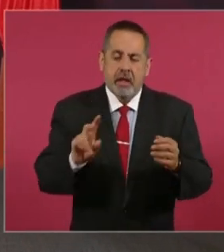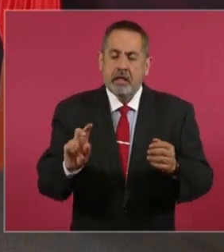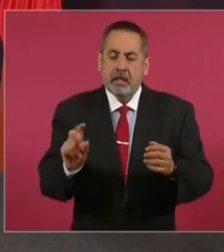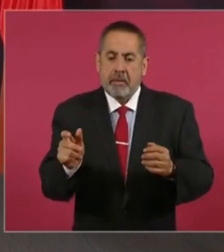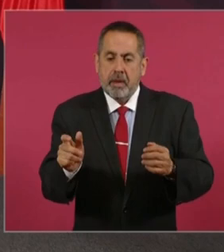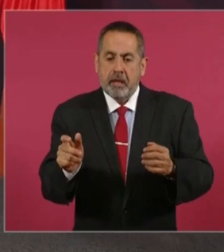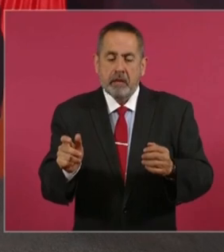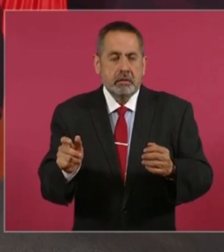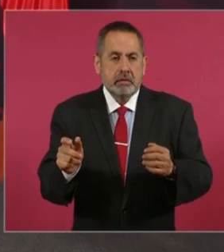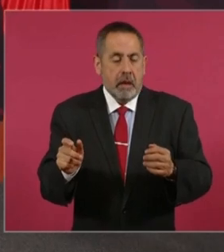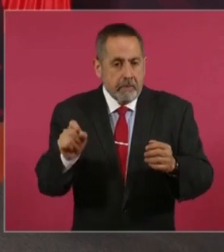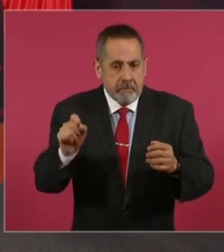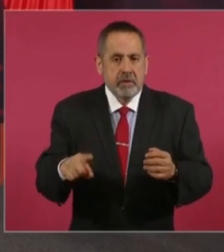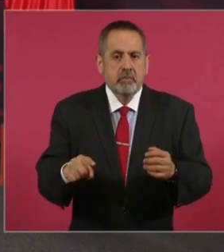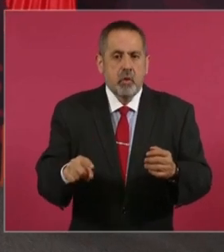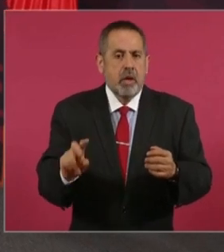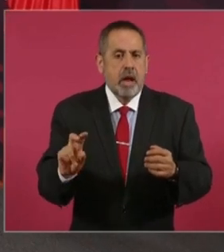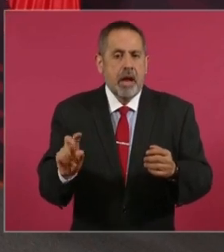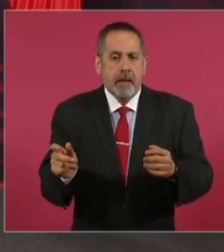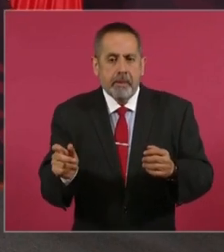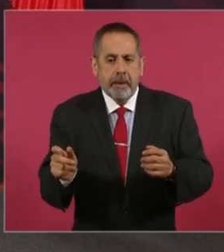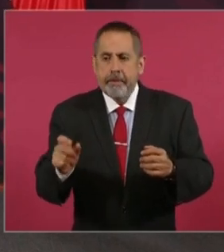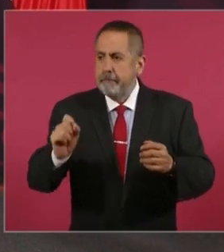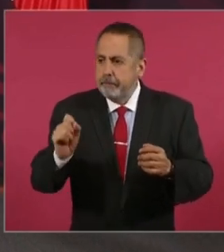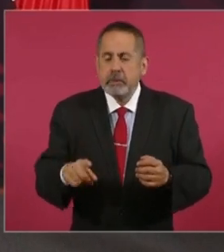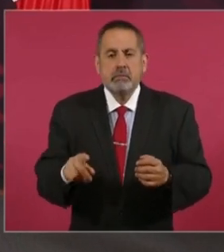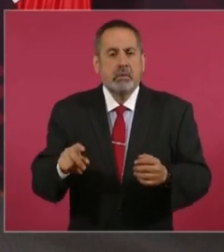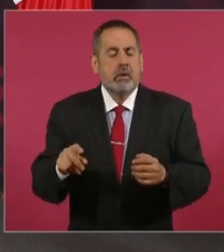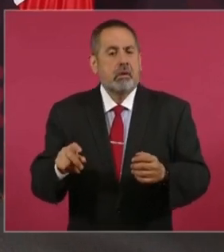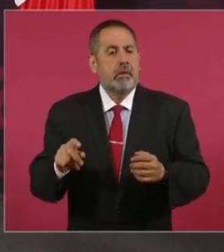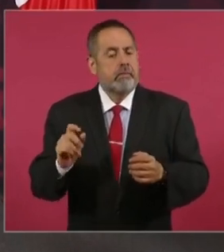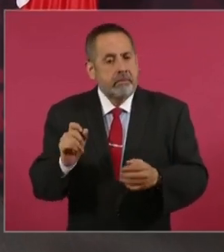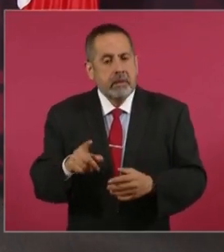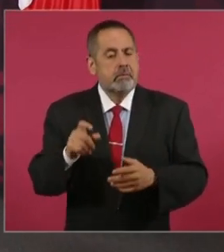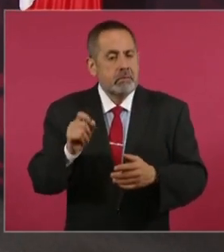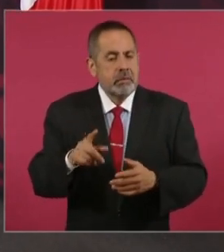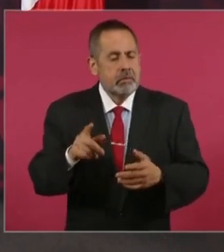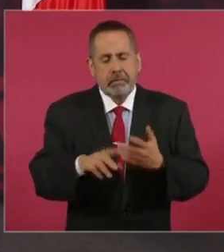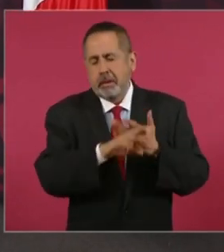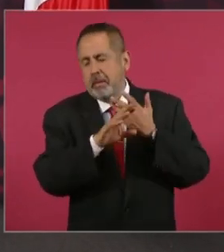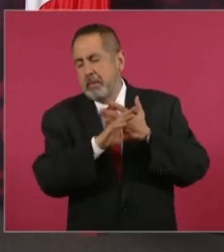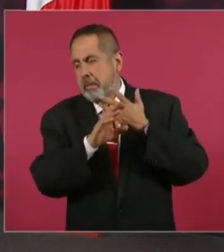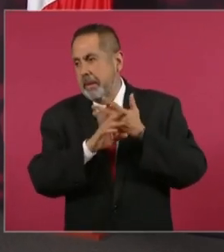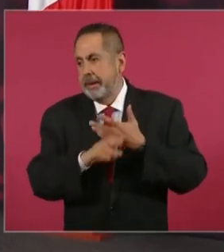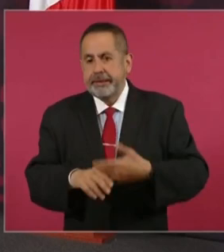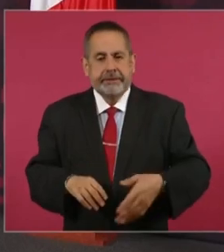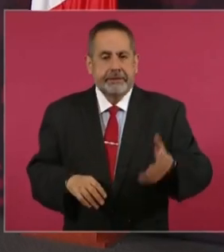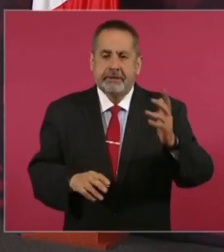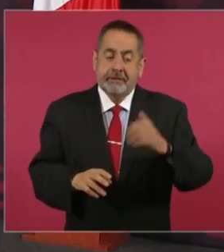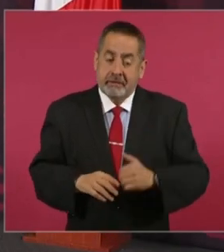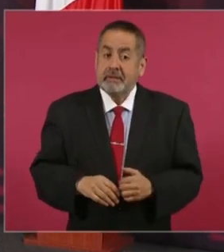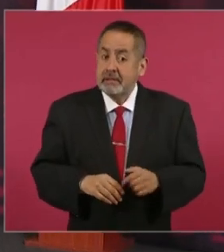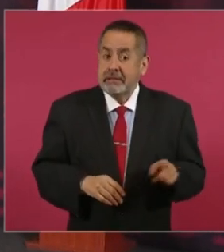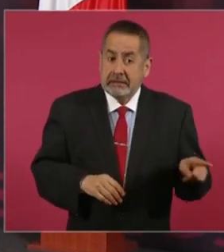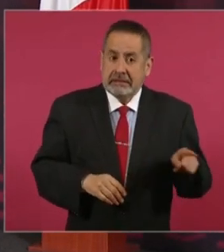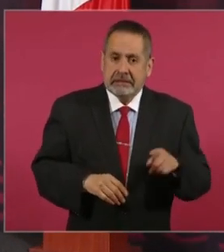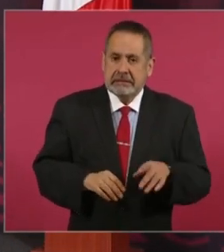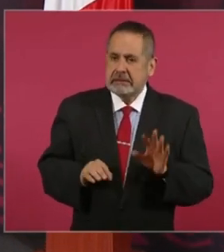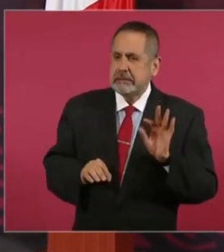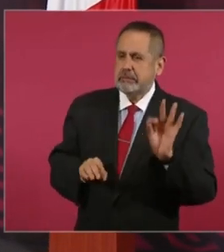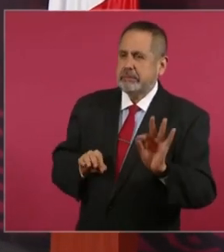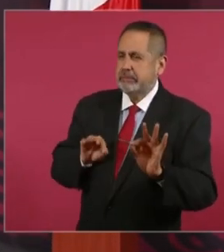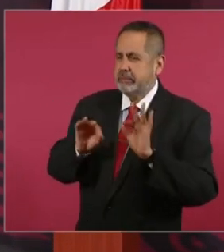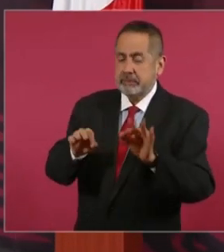y sí han logrado, sí han logrado